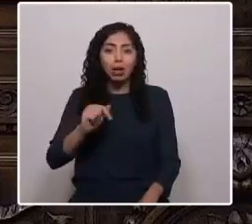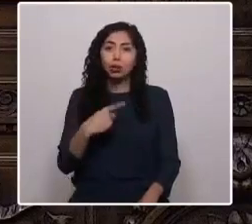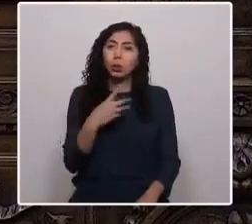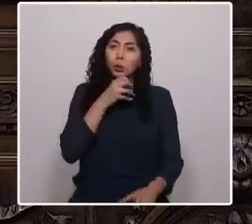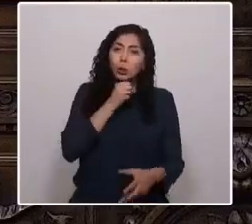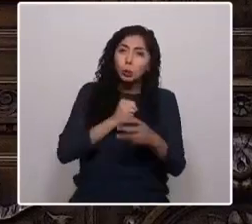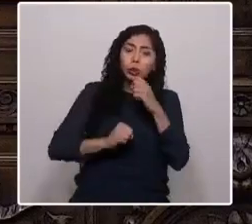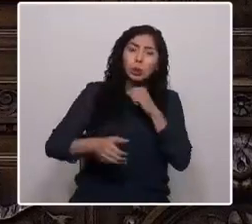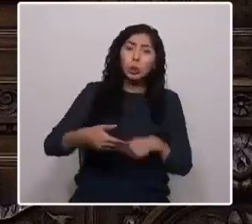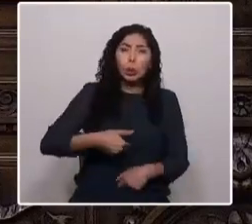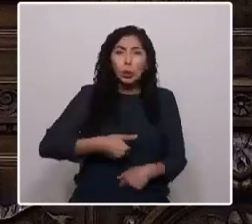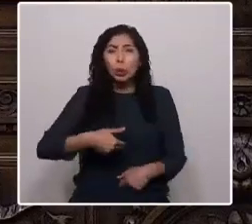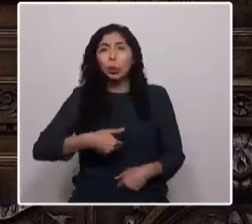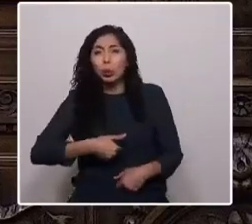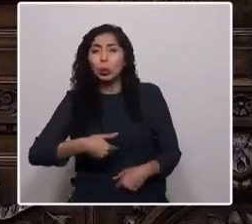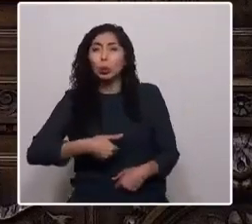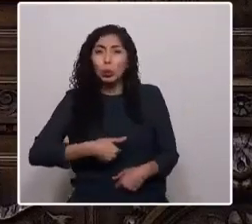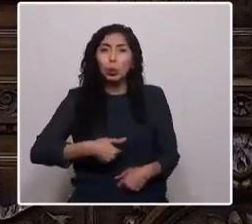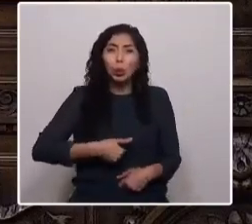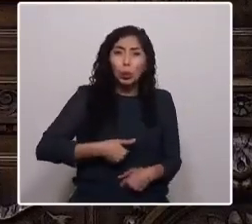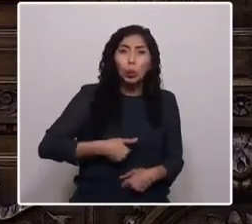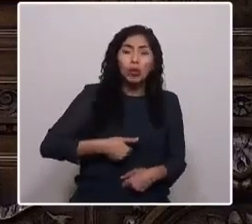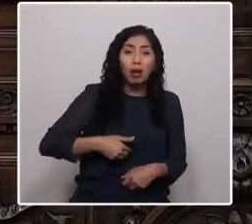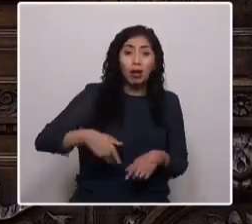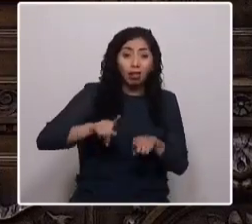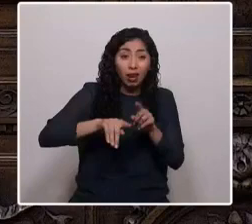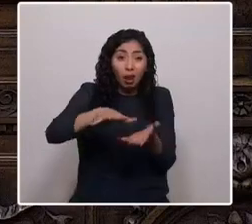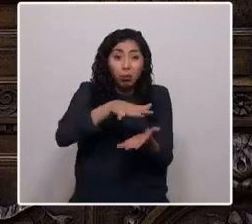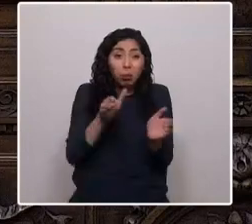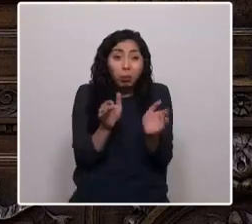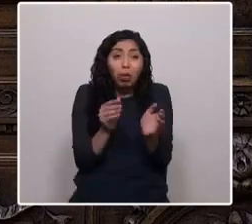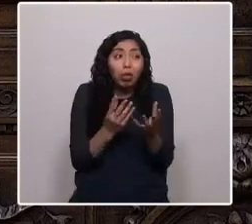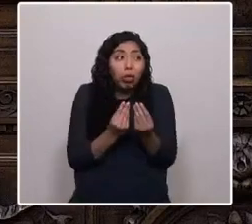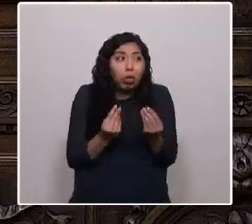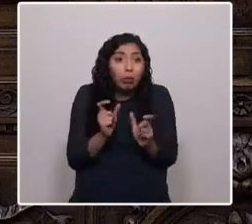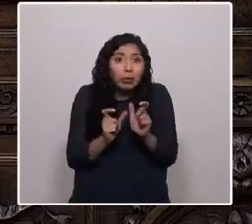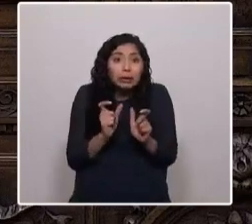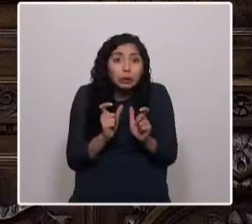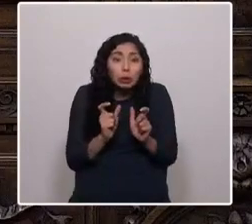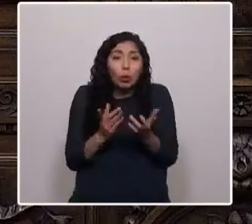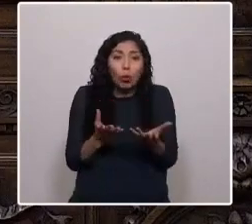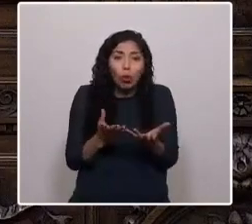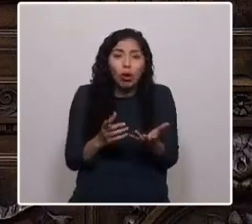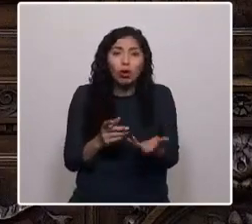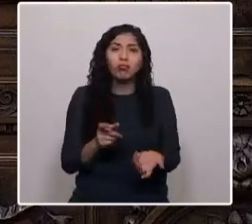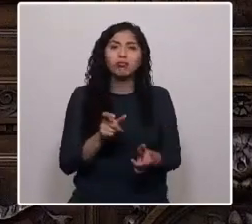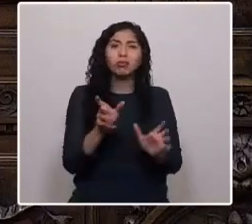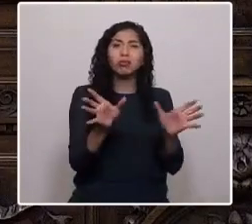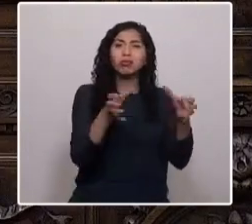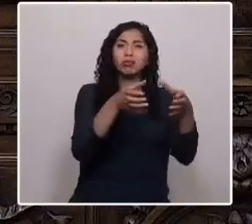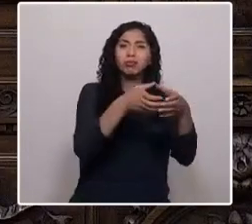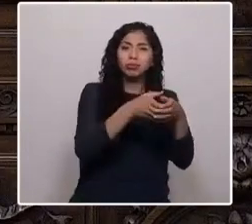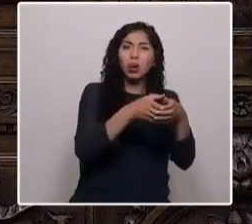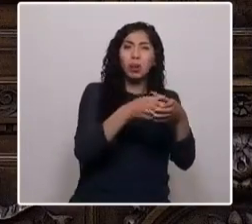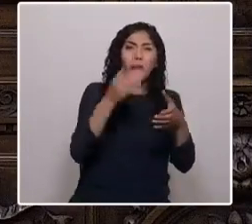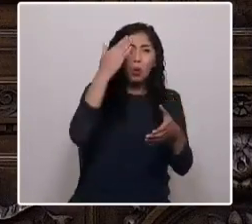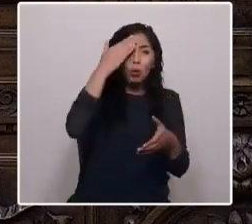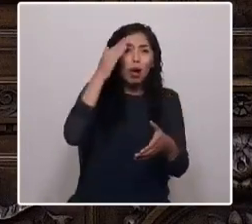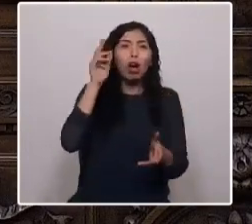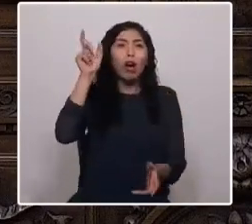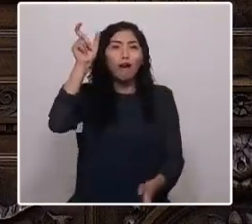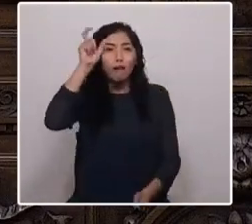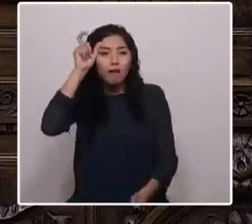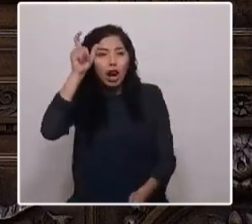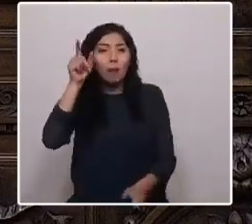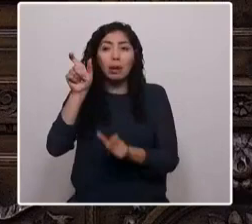confinamiento en una porción reducida del territorio gobernado por una compañía explotadora preocupada del ganado en desmedro de sus